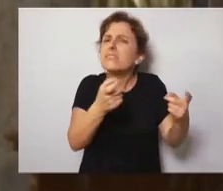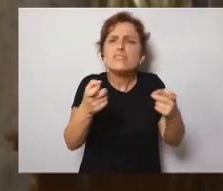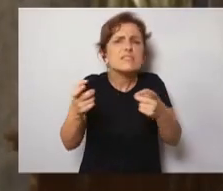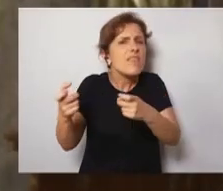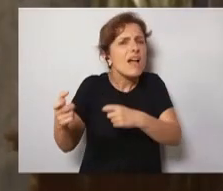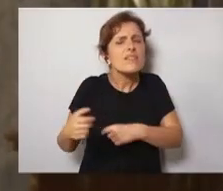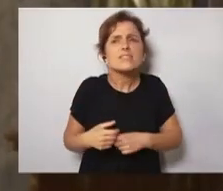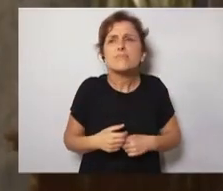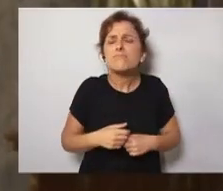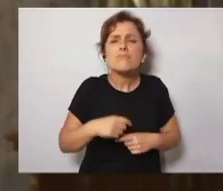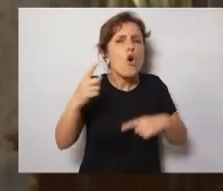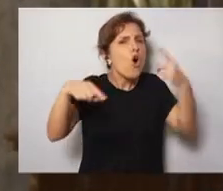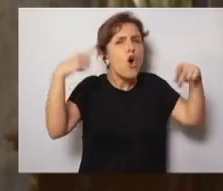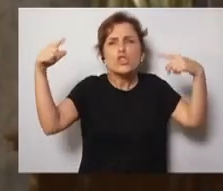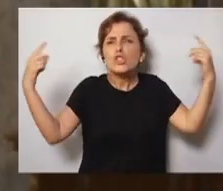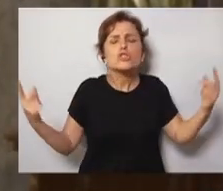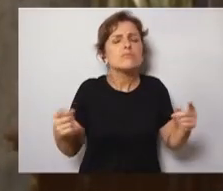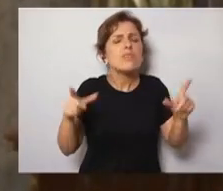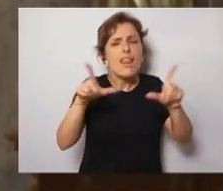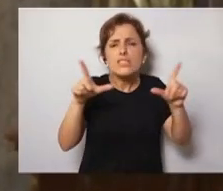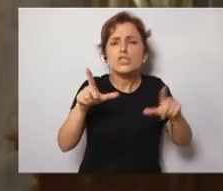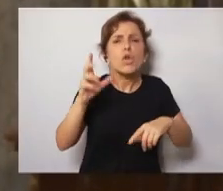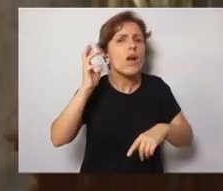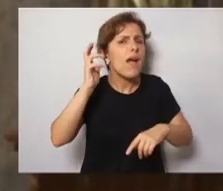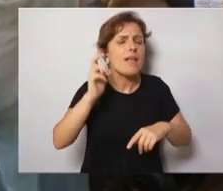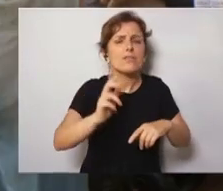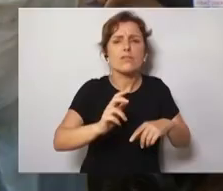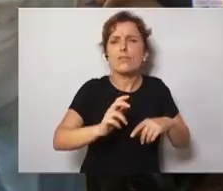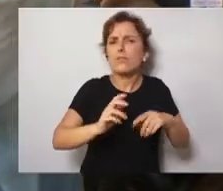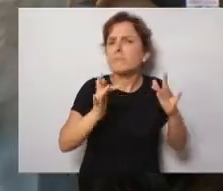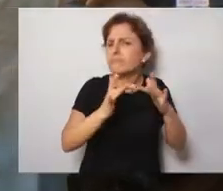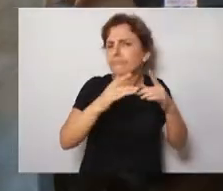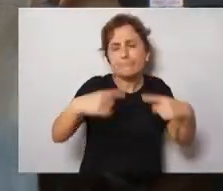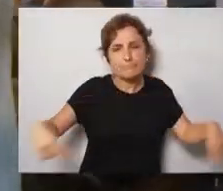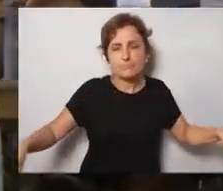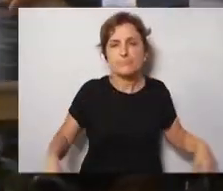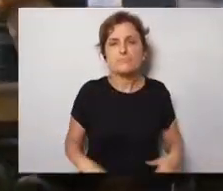a través de las redes sociales y los medios de comunicación social